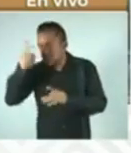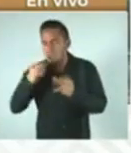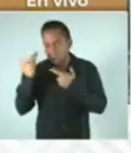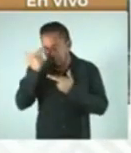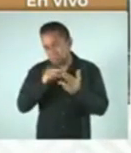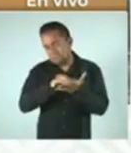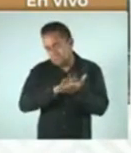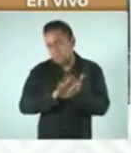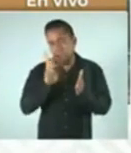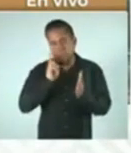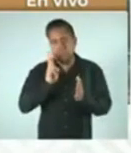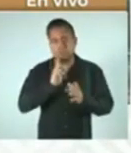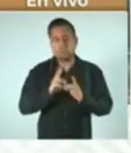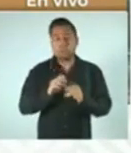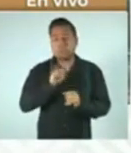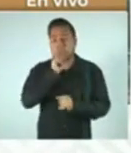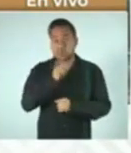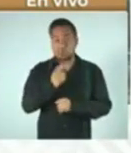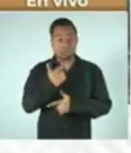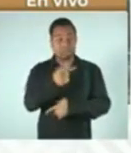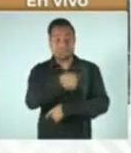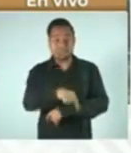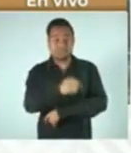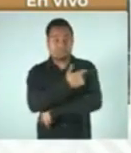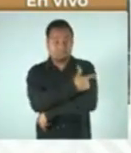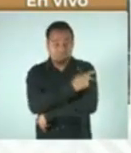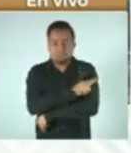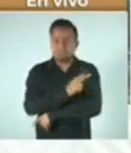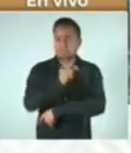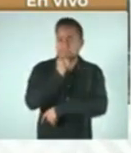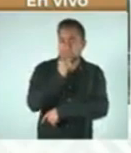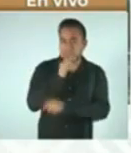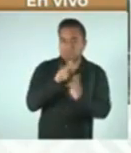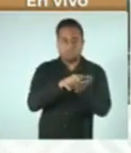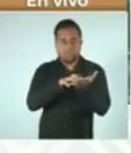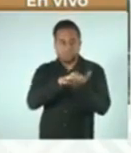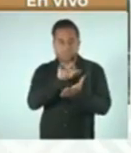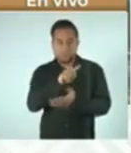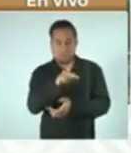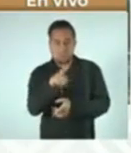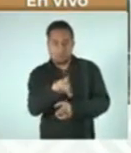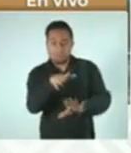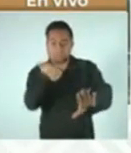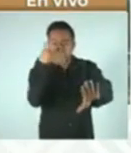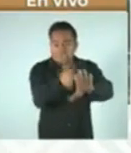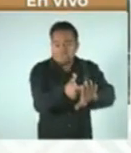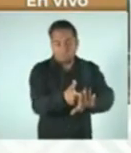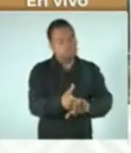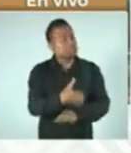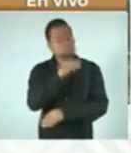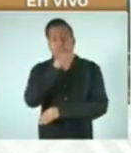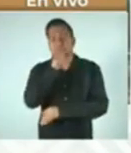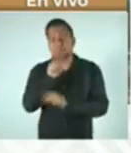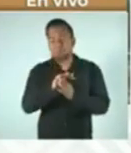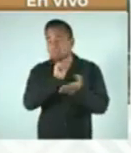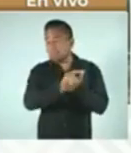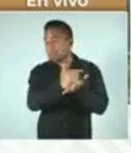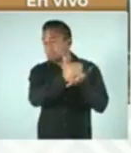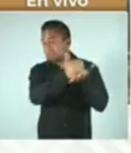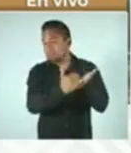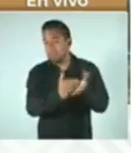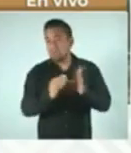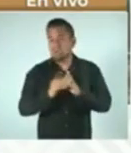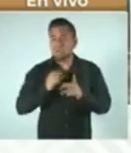pueden las fuerzas públicas actuar contra el mismo pueblo o usar, de acuerdo a la ley, de